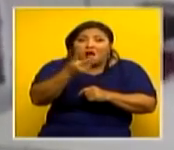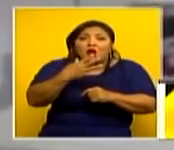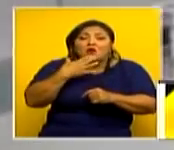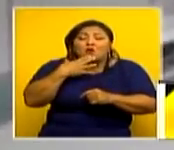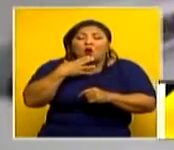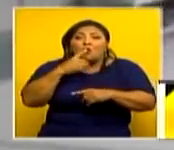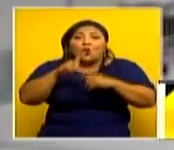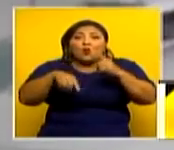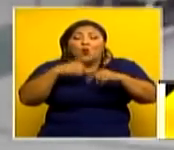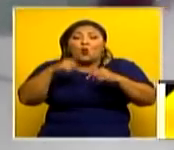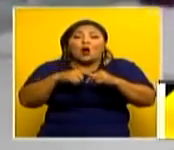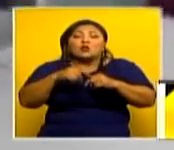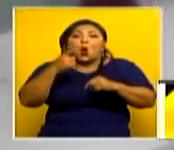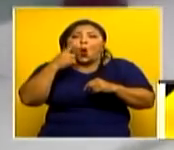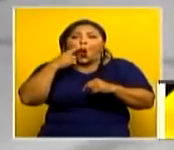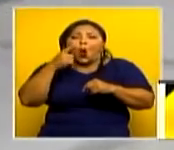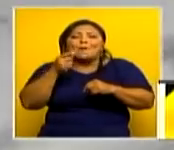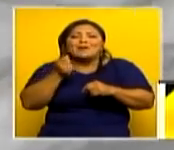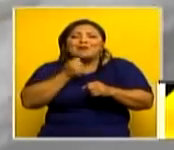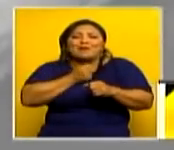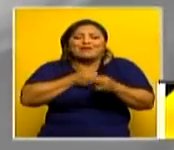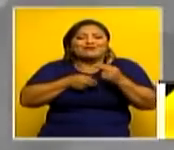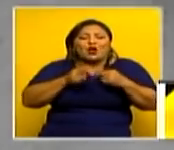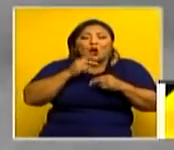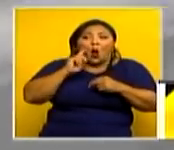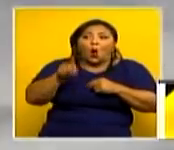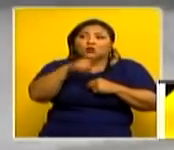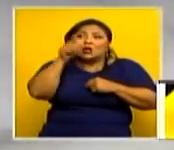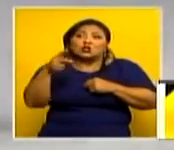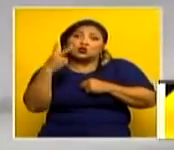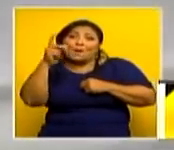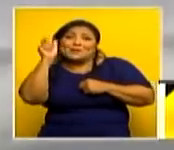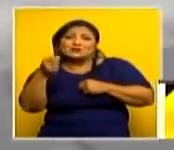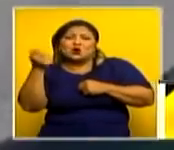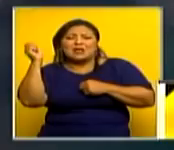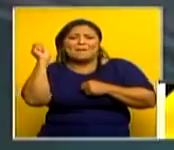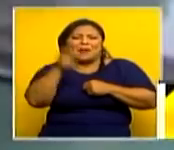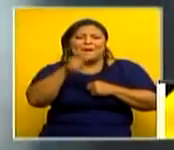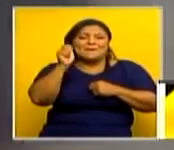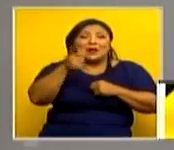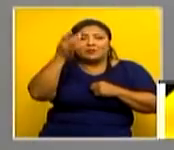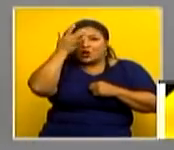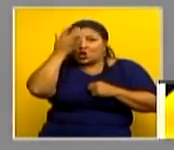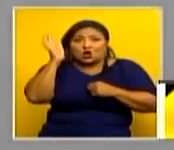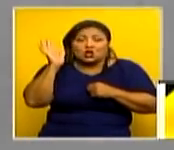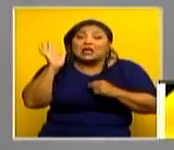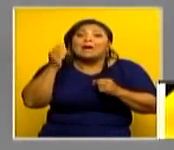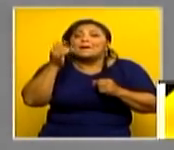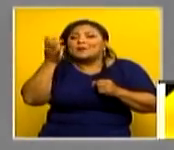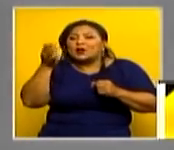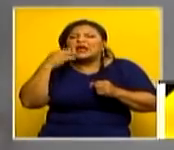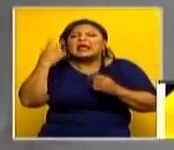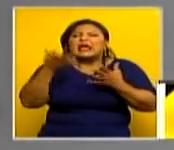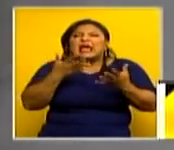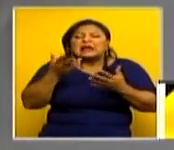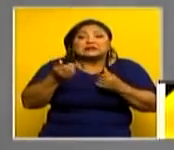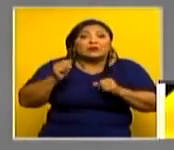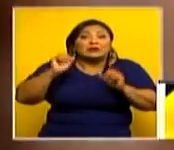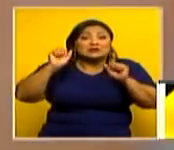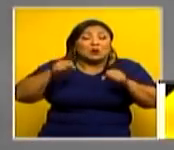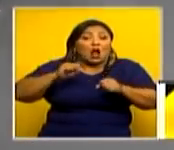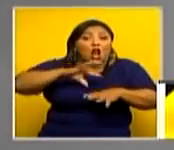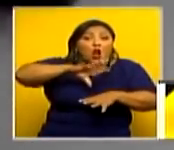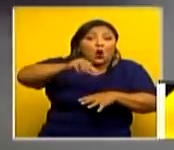los momentos en que un comerciante es golpeado por dos tipos. Aunque no se aprecia si los zampones logran su objetivo de arrebatarle el